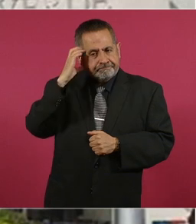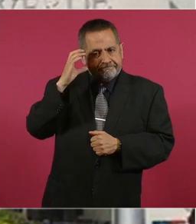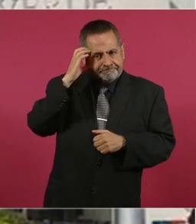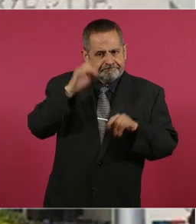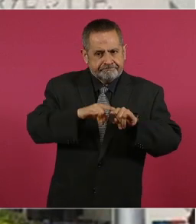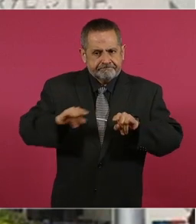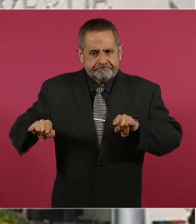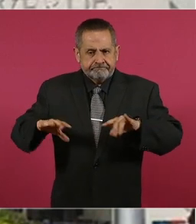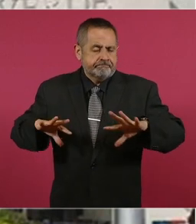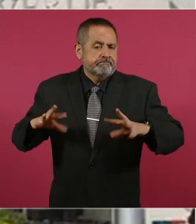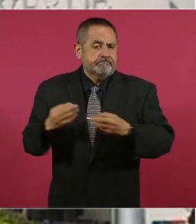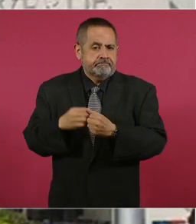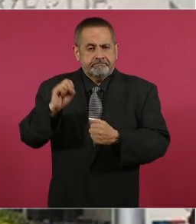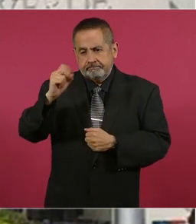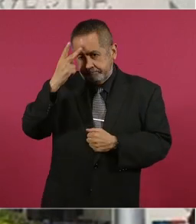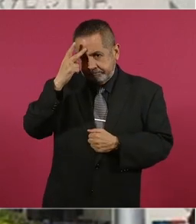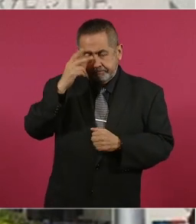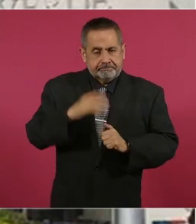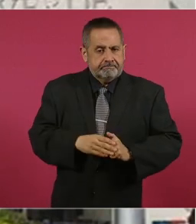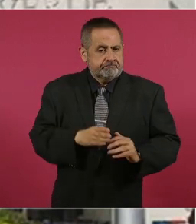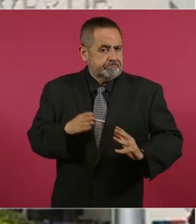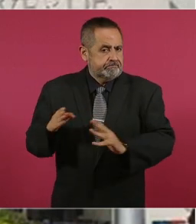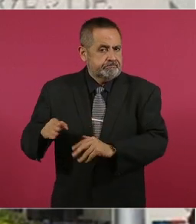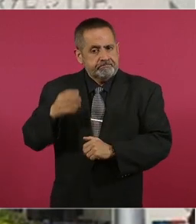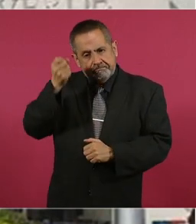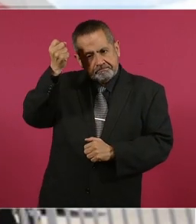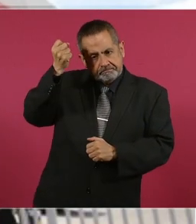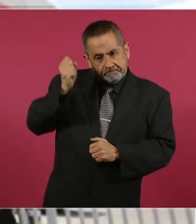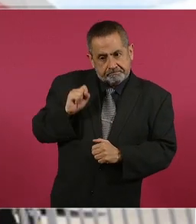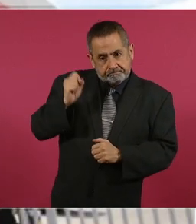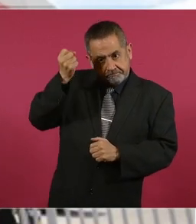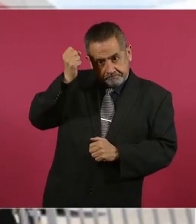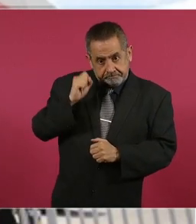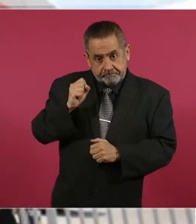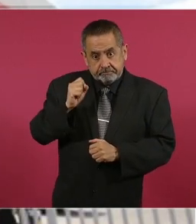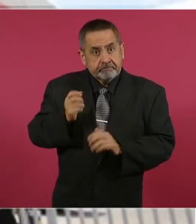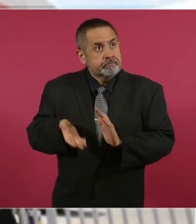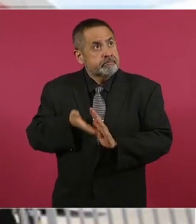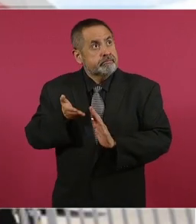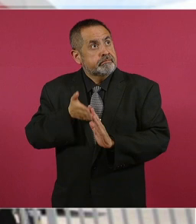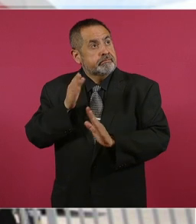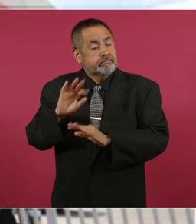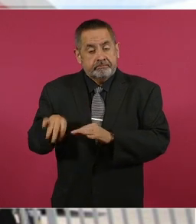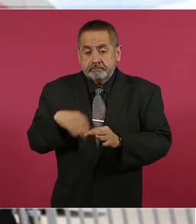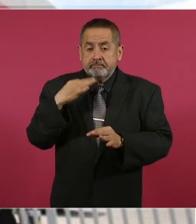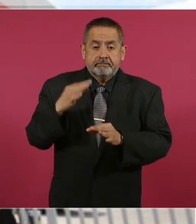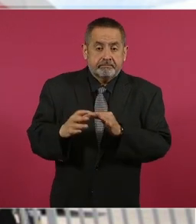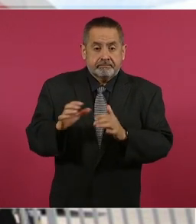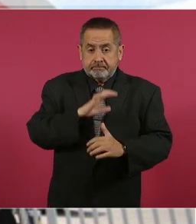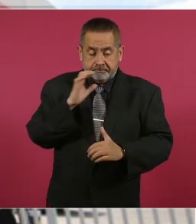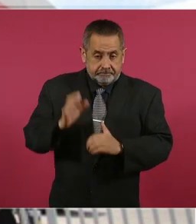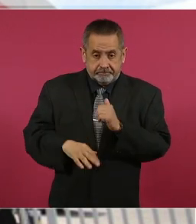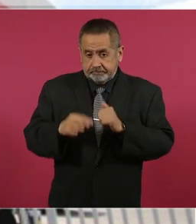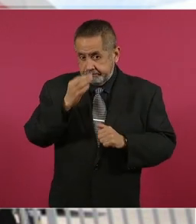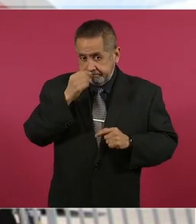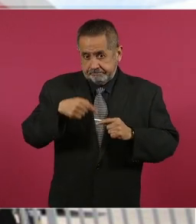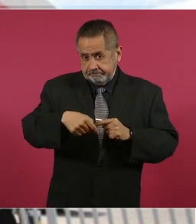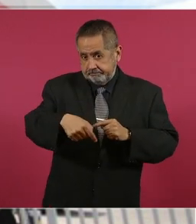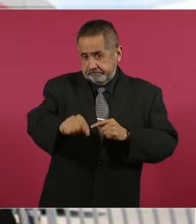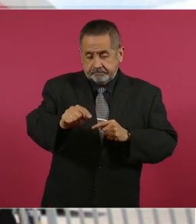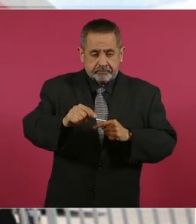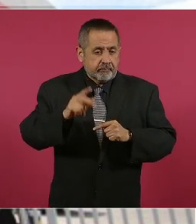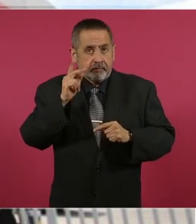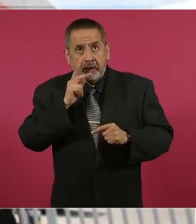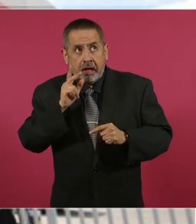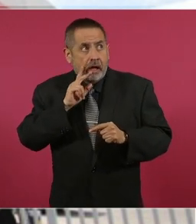allá en San Luis Potosí, y en Sinaloa, de los hospitales que ya se han concluido y que estamos ya en las etapas, en algunos casos ya de